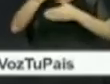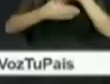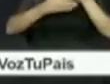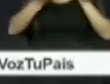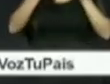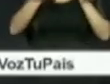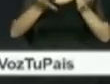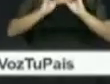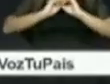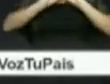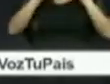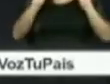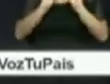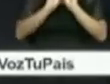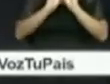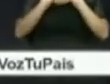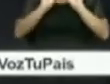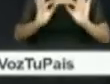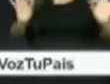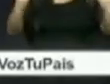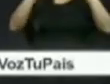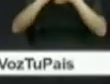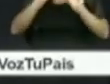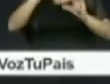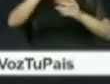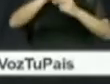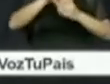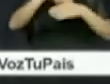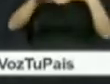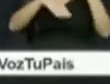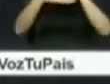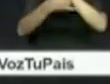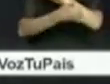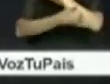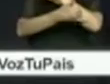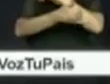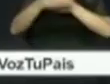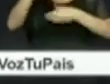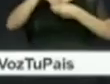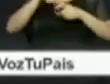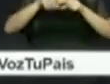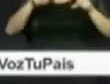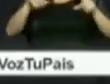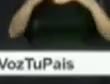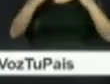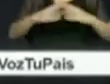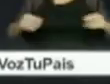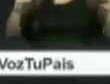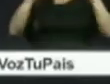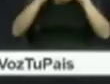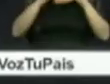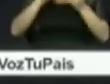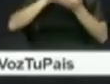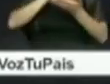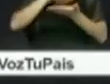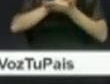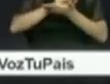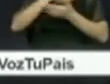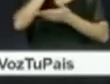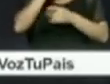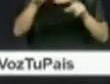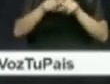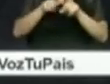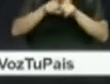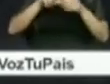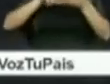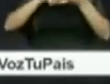certeza es el evento artístico más importante que se ha hecho en el país, pero además aquel que está marcando una suerte de